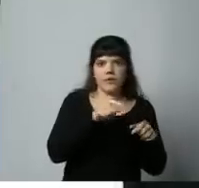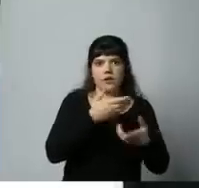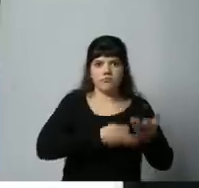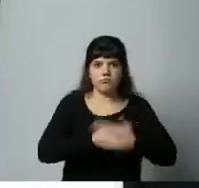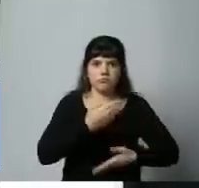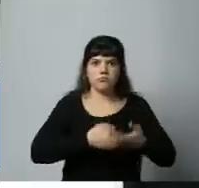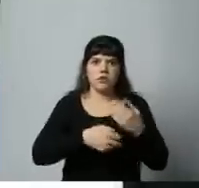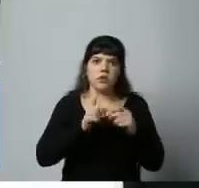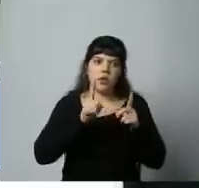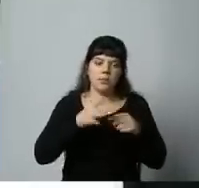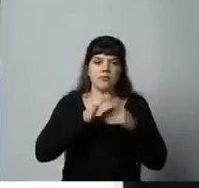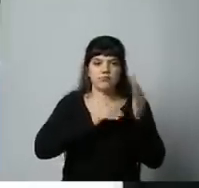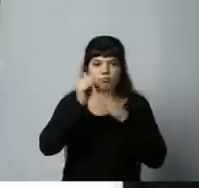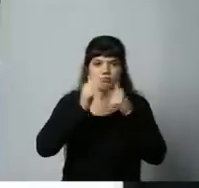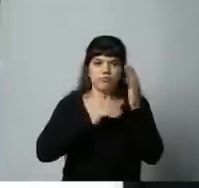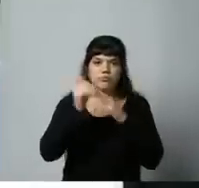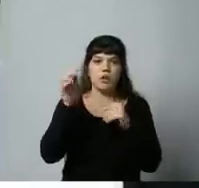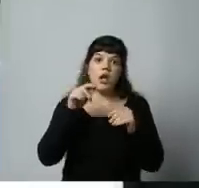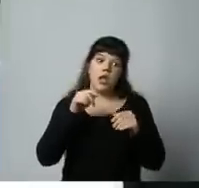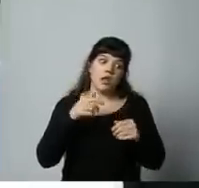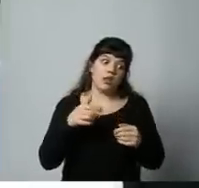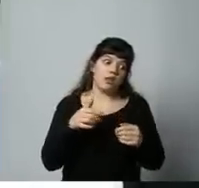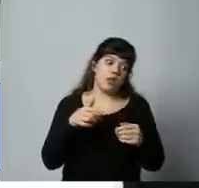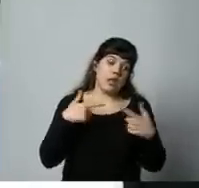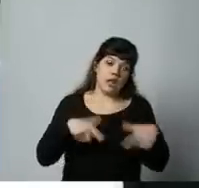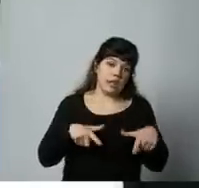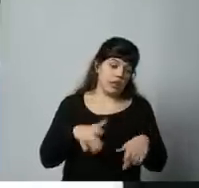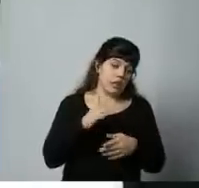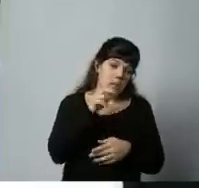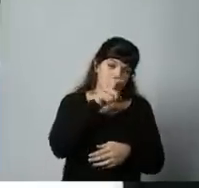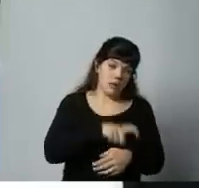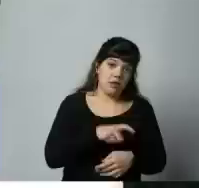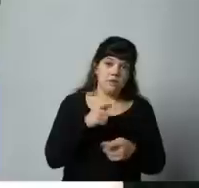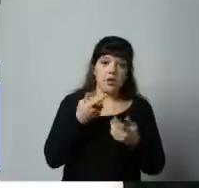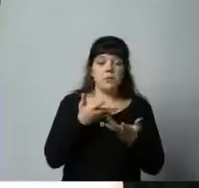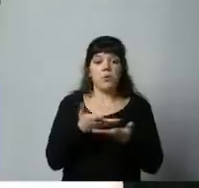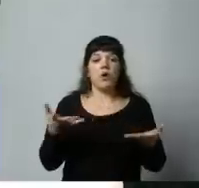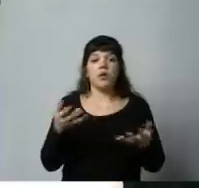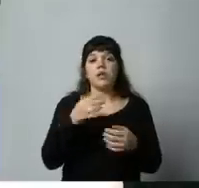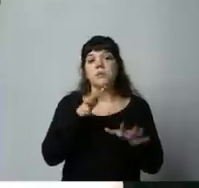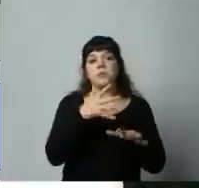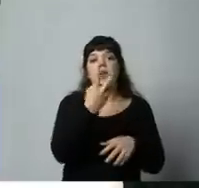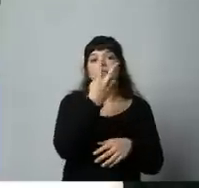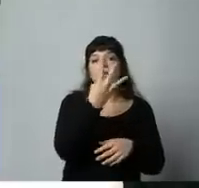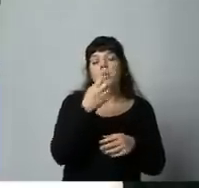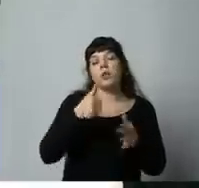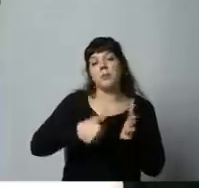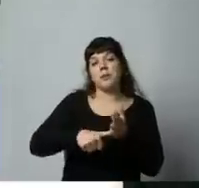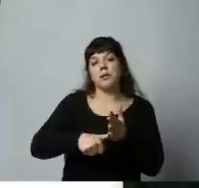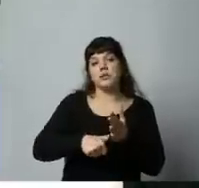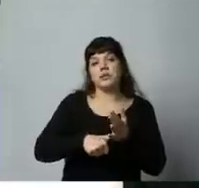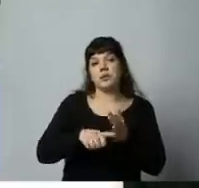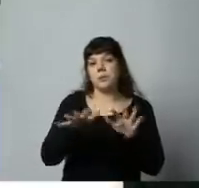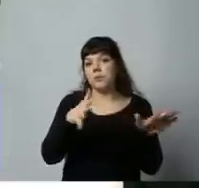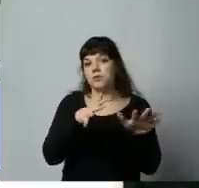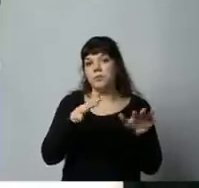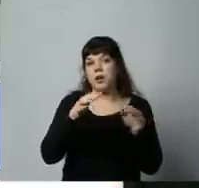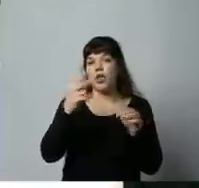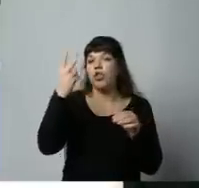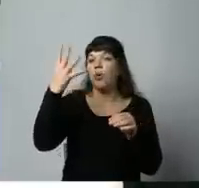nuestro de nuestro gobierno departamental sobre una muestra de 24 pensiones sobre